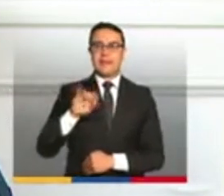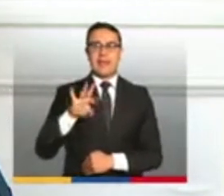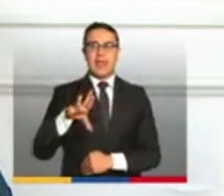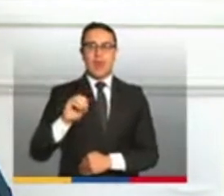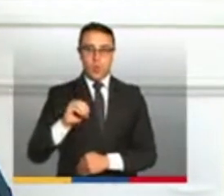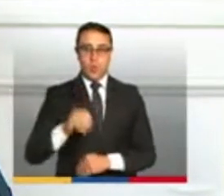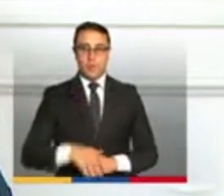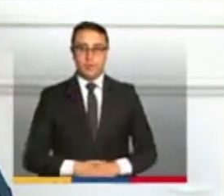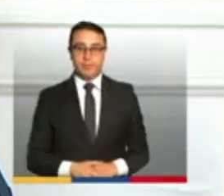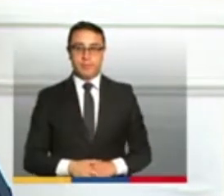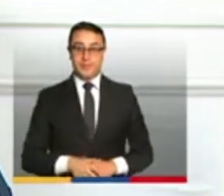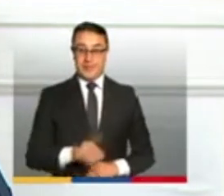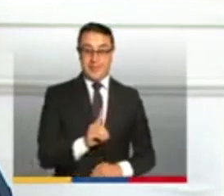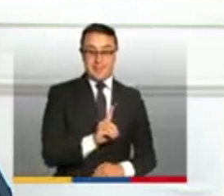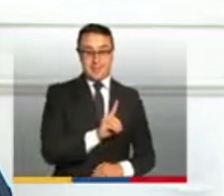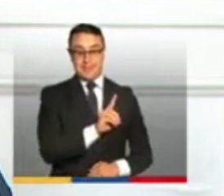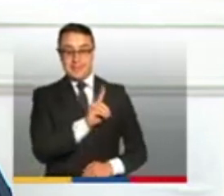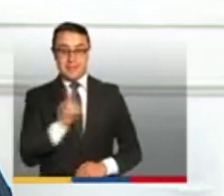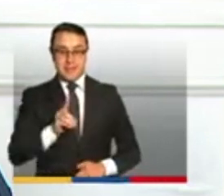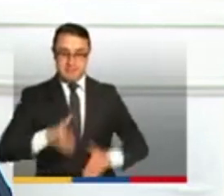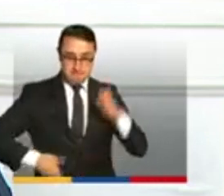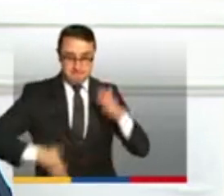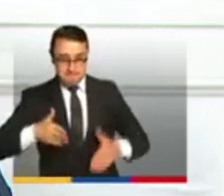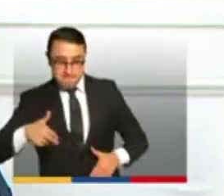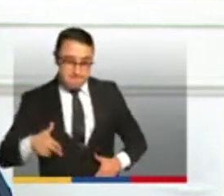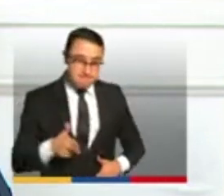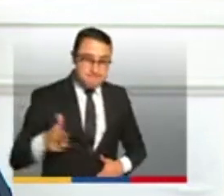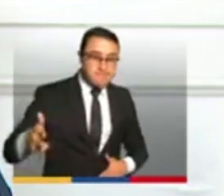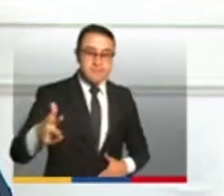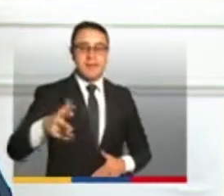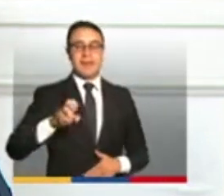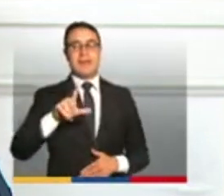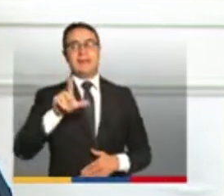Lateral derecho, Elsa María Gómez Alvarado.